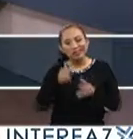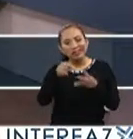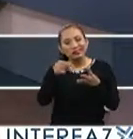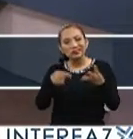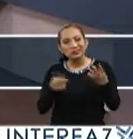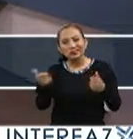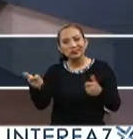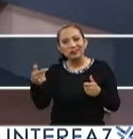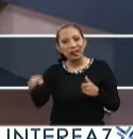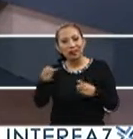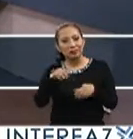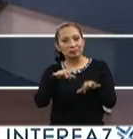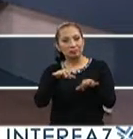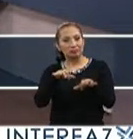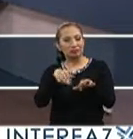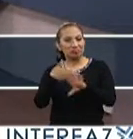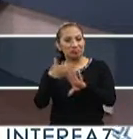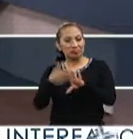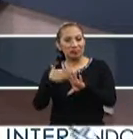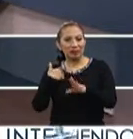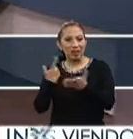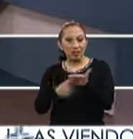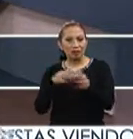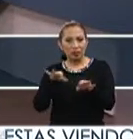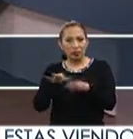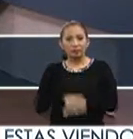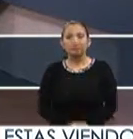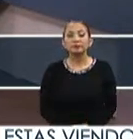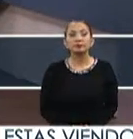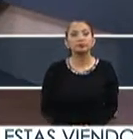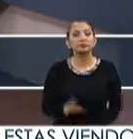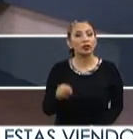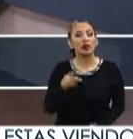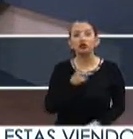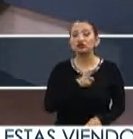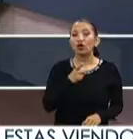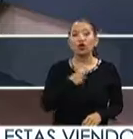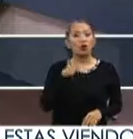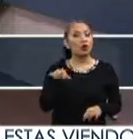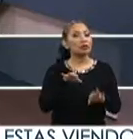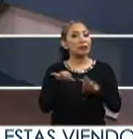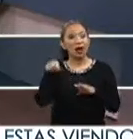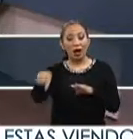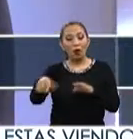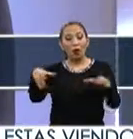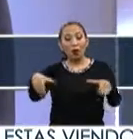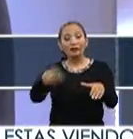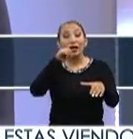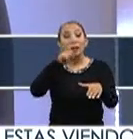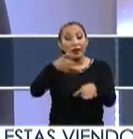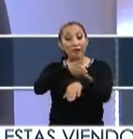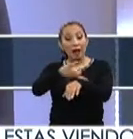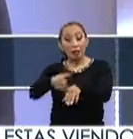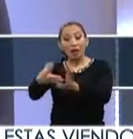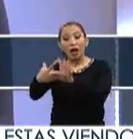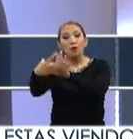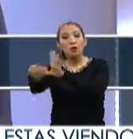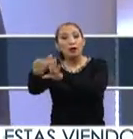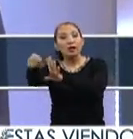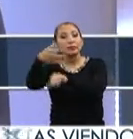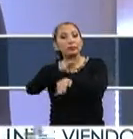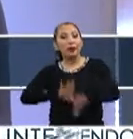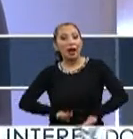características específicas de este movimiento? Sí, la situación es que no solo trasciende a nivel laboral, sino también a nivel familiar, a nivel